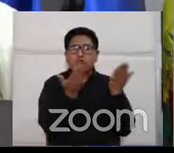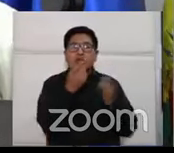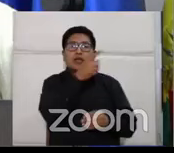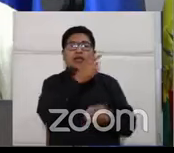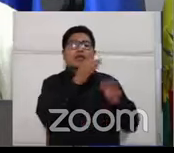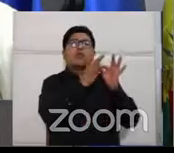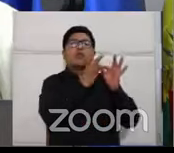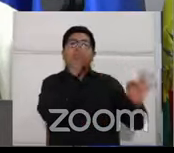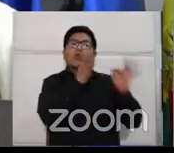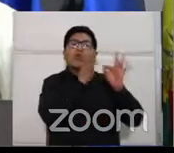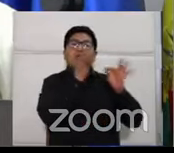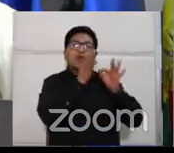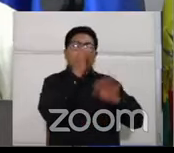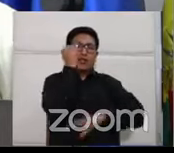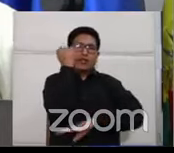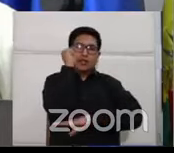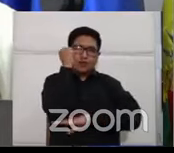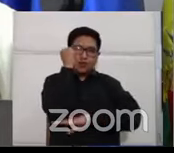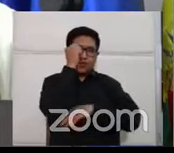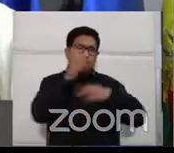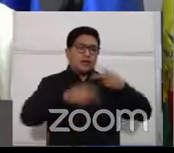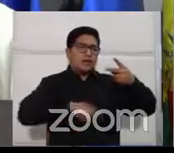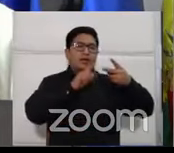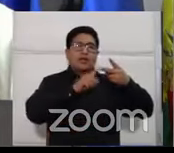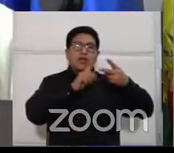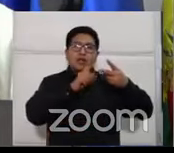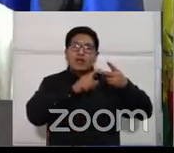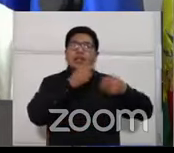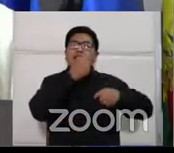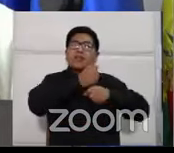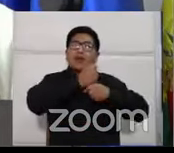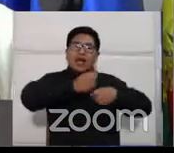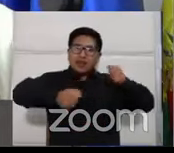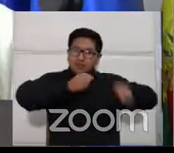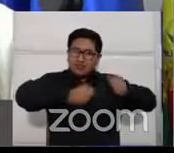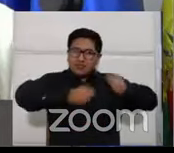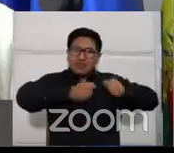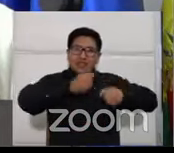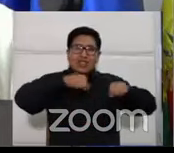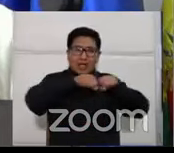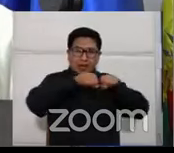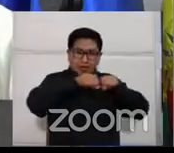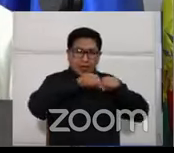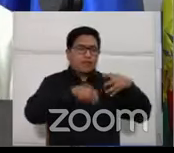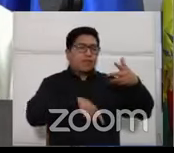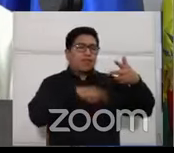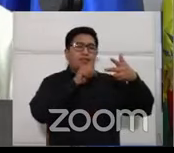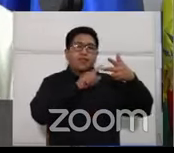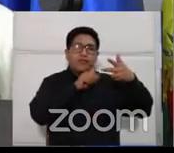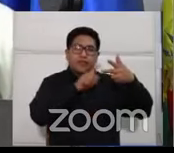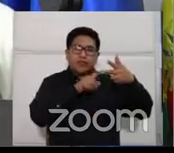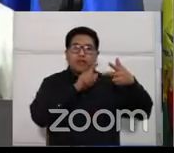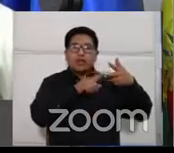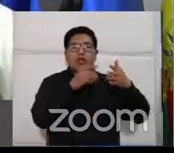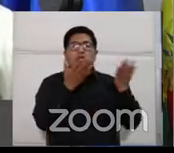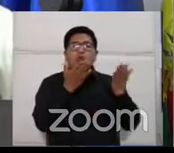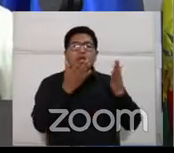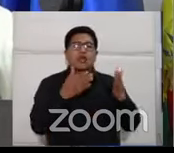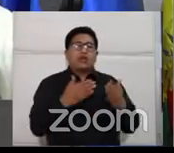desde sucre a las caritas de la ciudad de sucre y al gremio center en general de los niños de sucre a